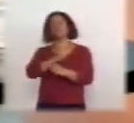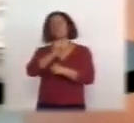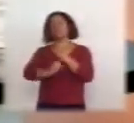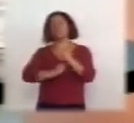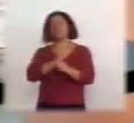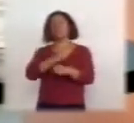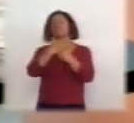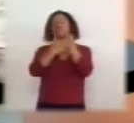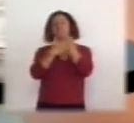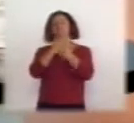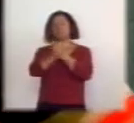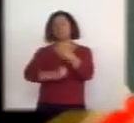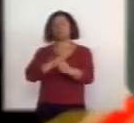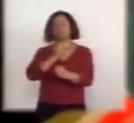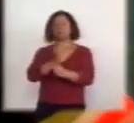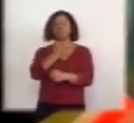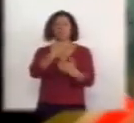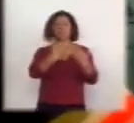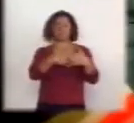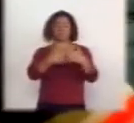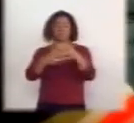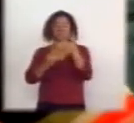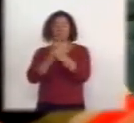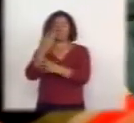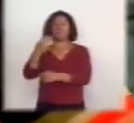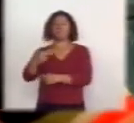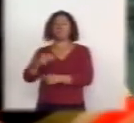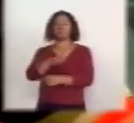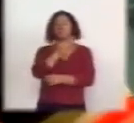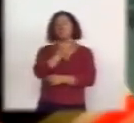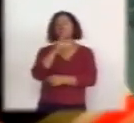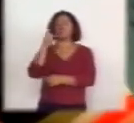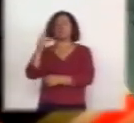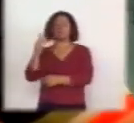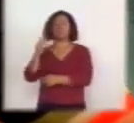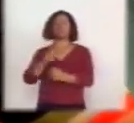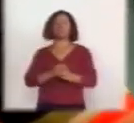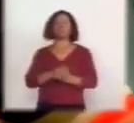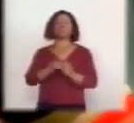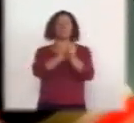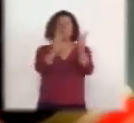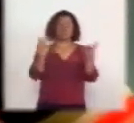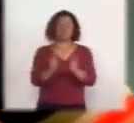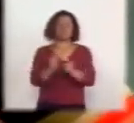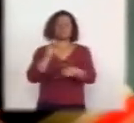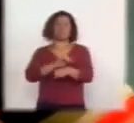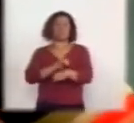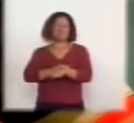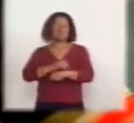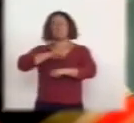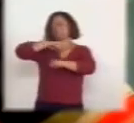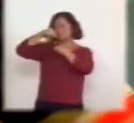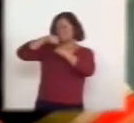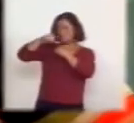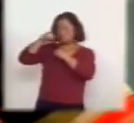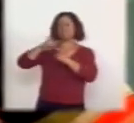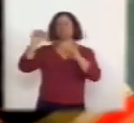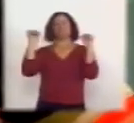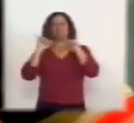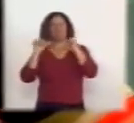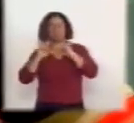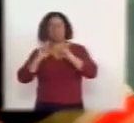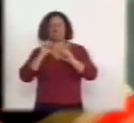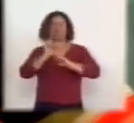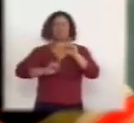es una empresa nueva que se llama Well Sport, que estamos formando un grupo de amigos, novilleros, boxeadores, triatletas. Perfecto.